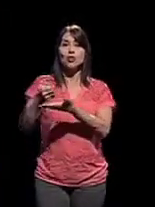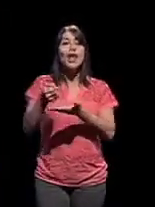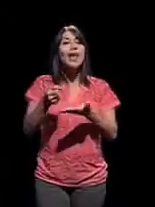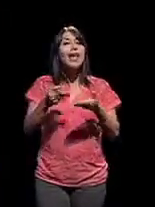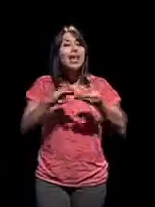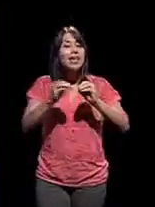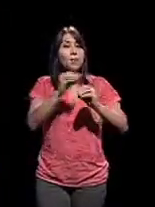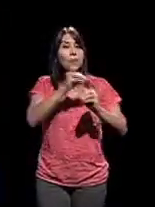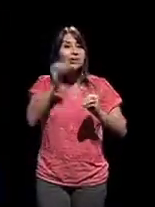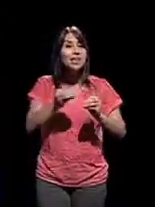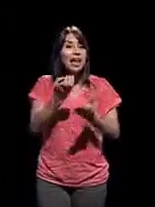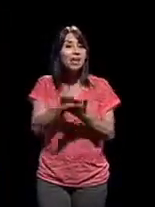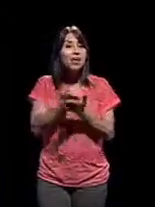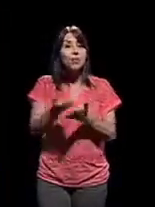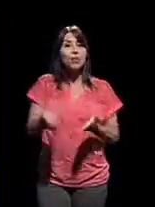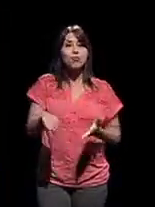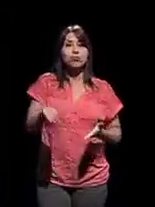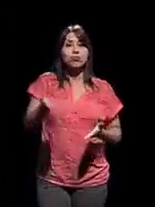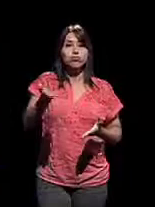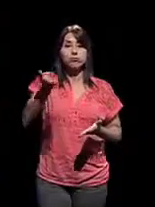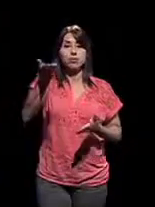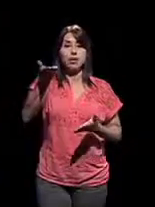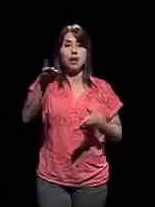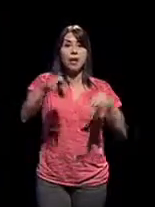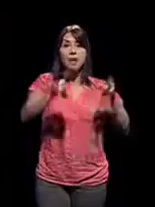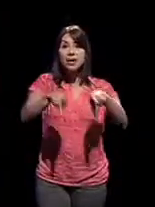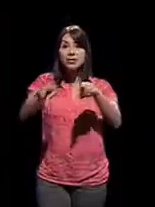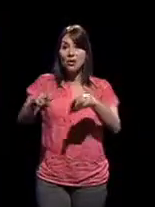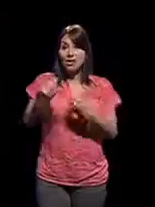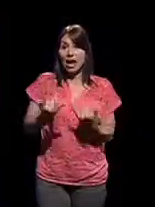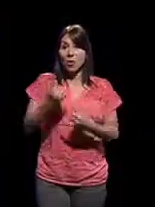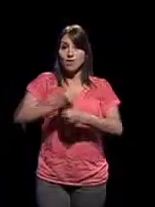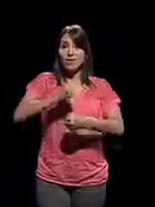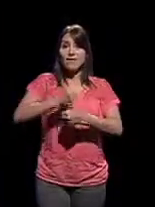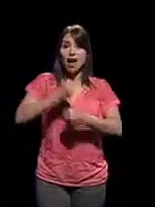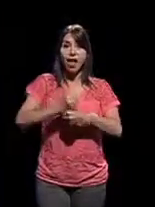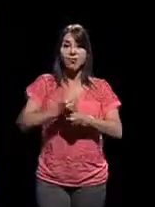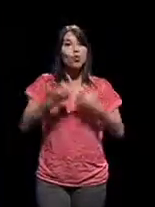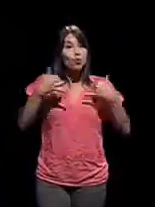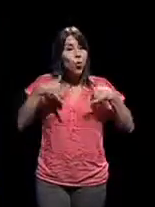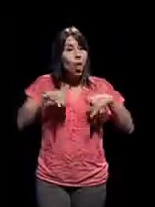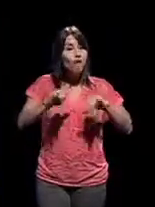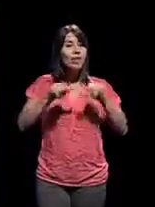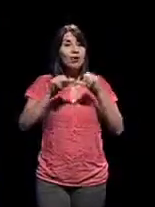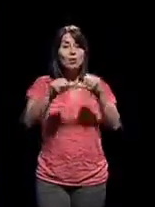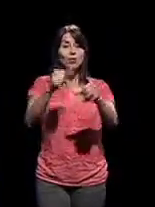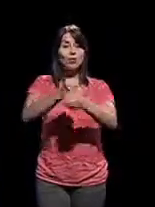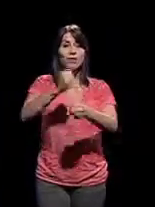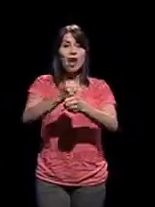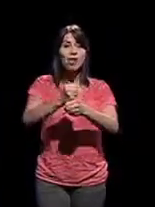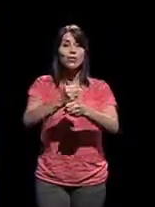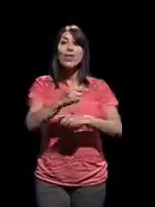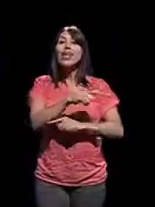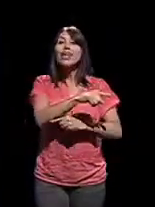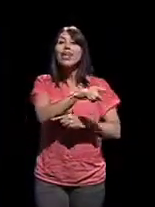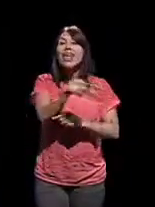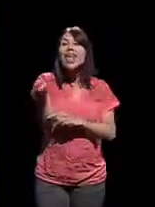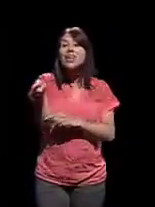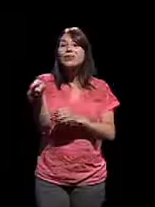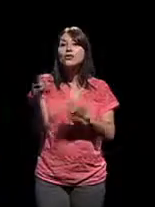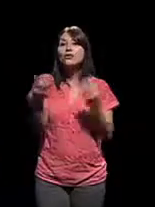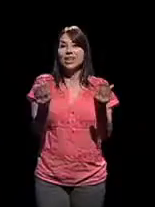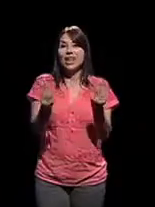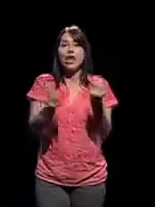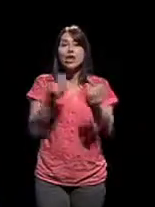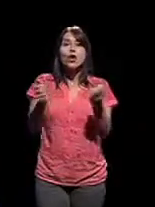crecimiento económico en las poblaciones que todavía pueden, digamos, están trabajando, están inmersos dentro del mercado laboral, que de alguna forma le retribuyen a